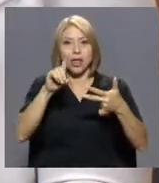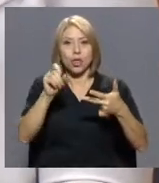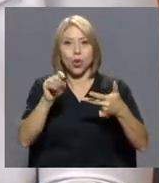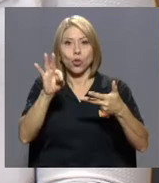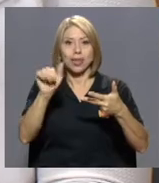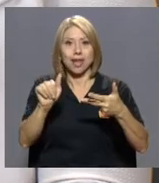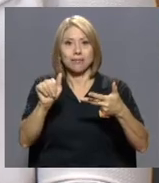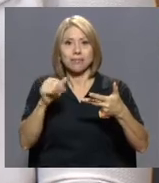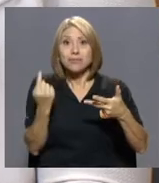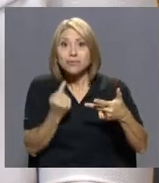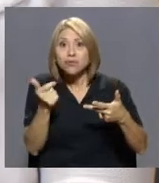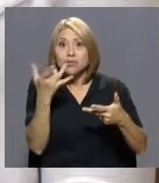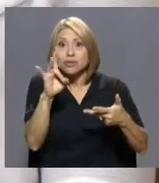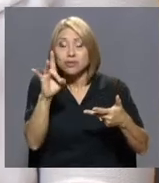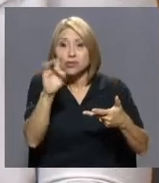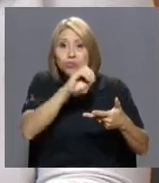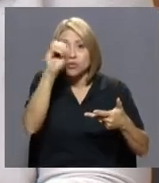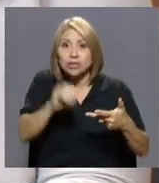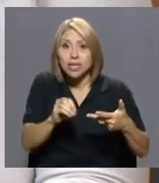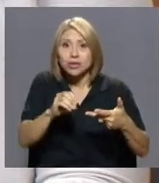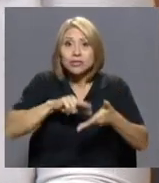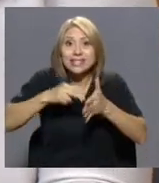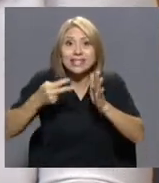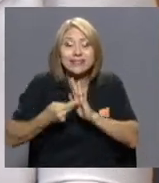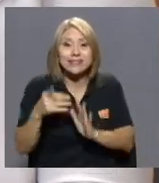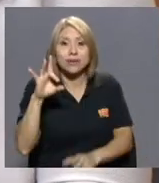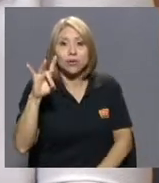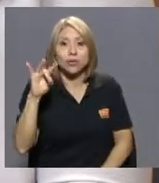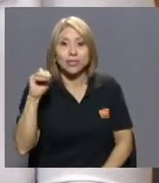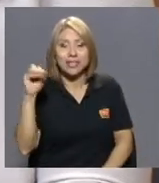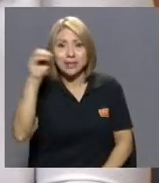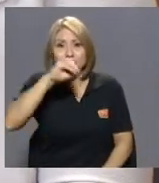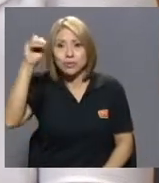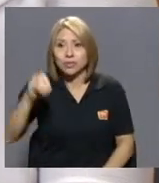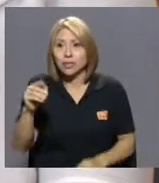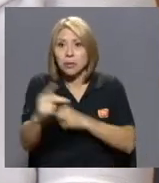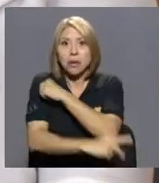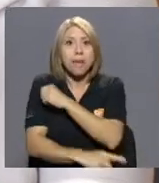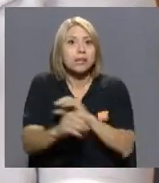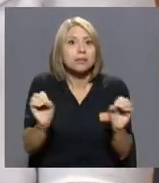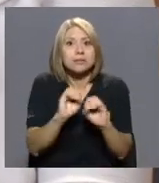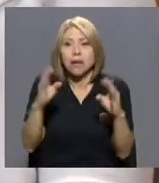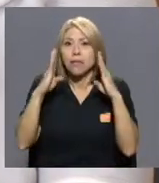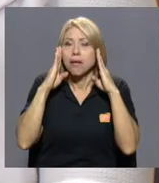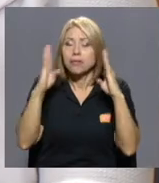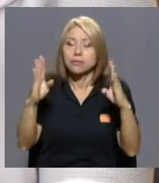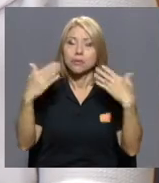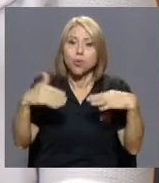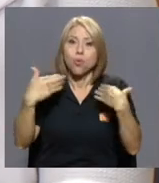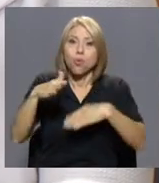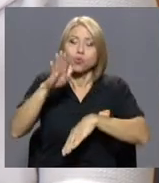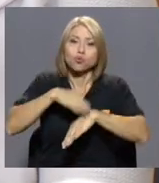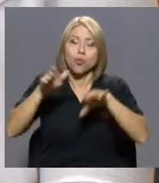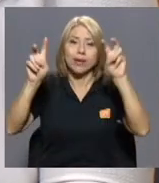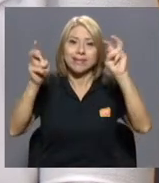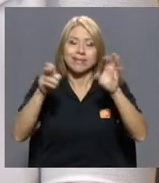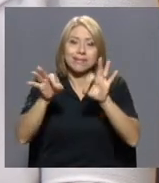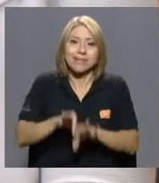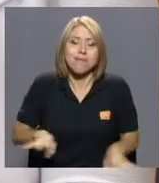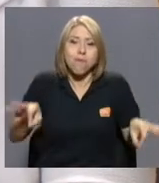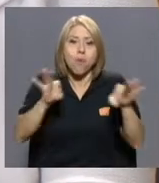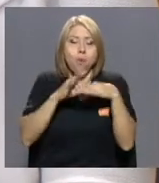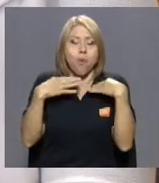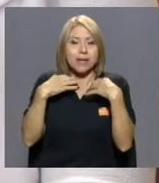un 80% del país que está sin abordaje de un tema tan importante como es la salud mental.